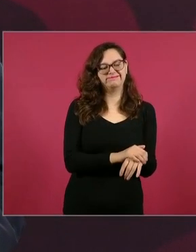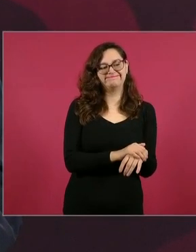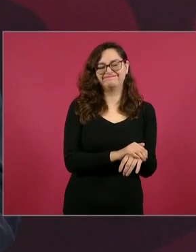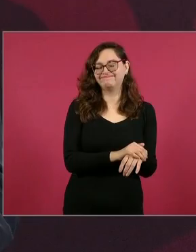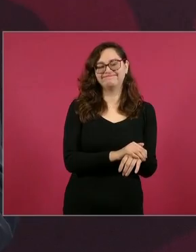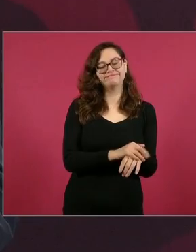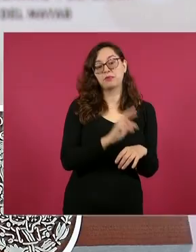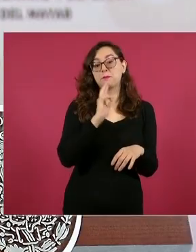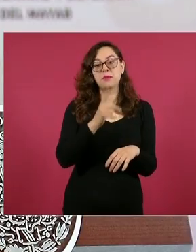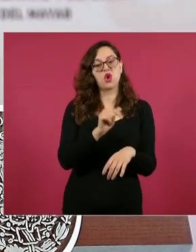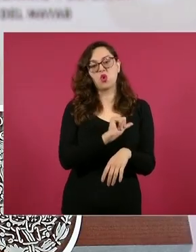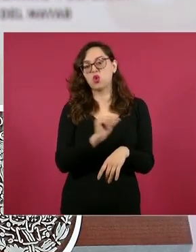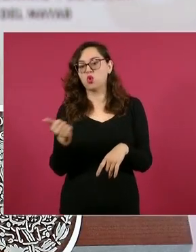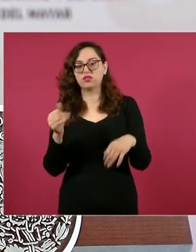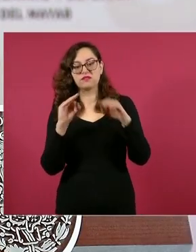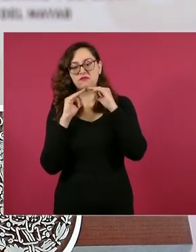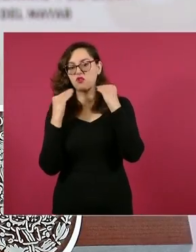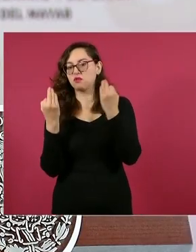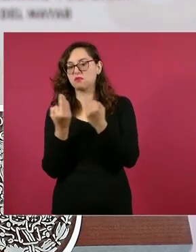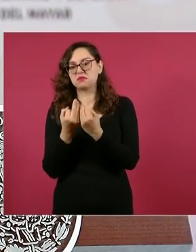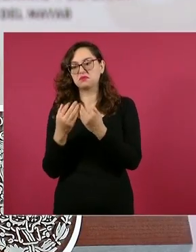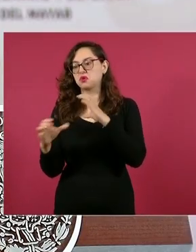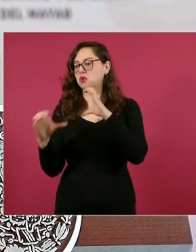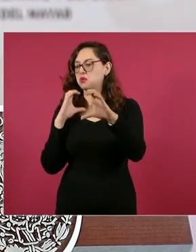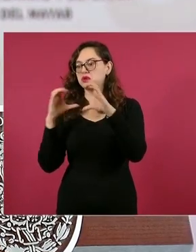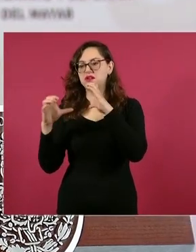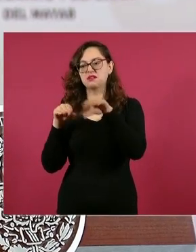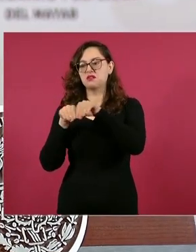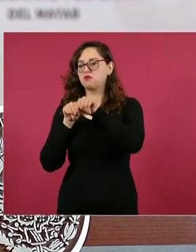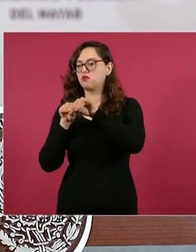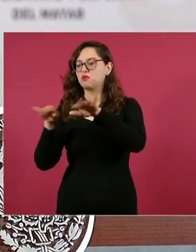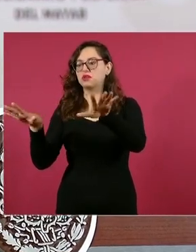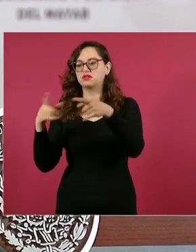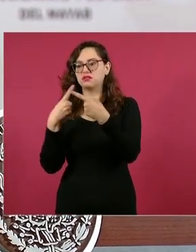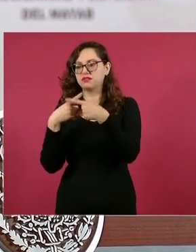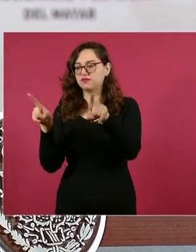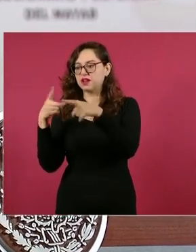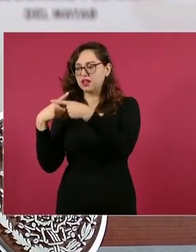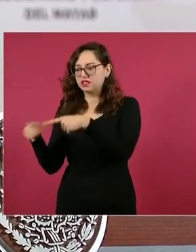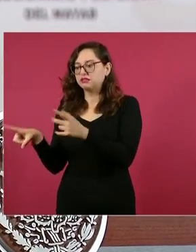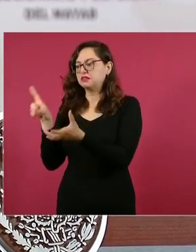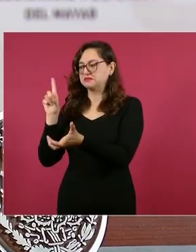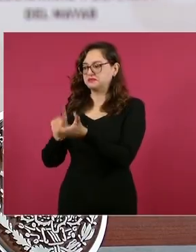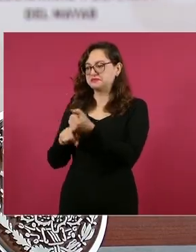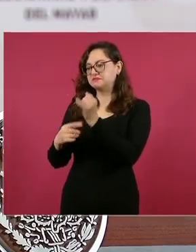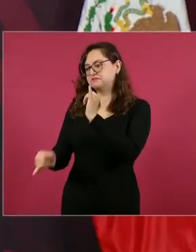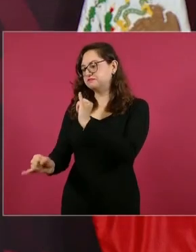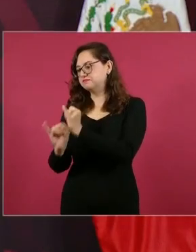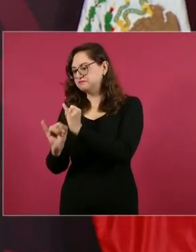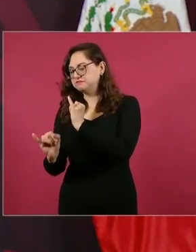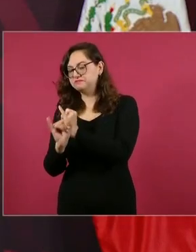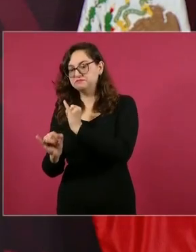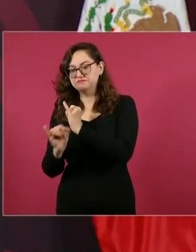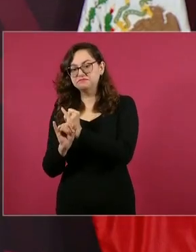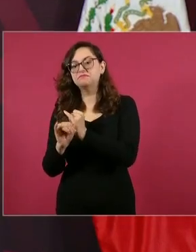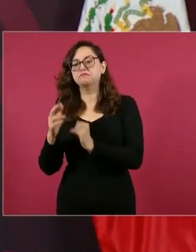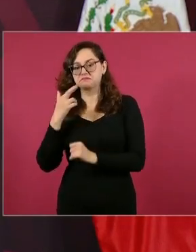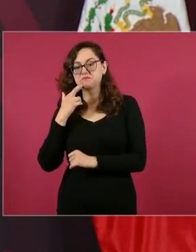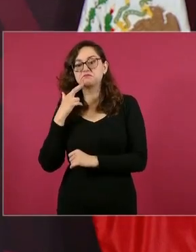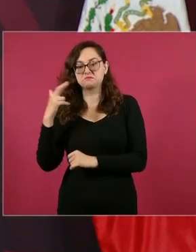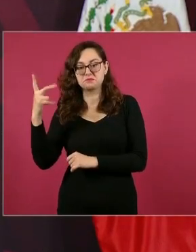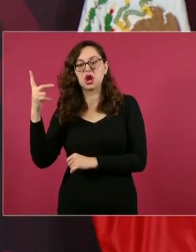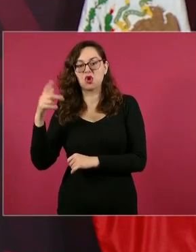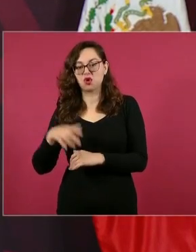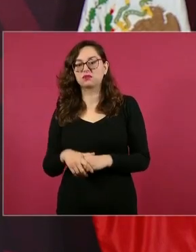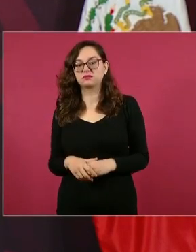alternativa Cómo participar en las redes ya lo están haciendo